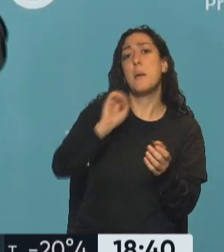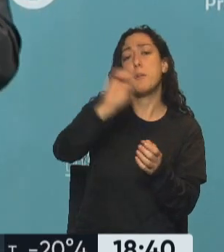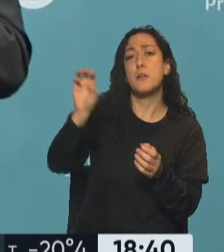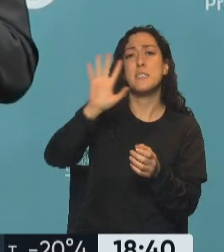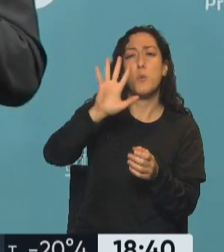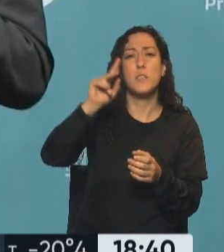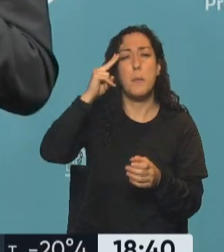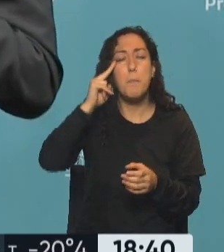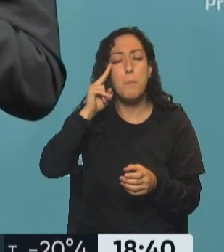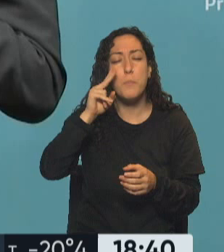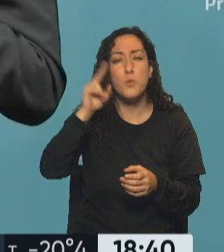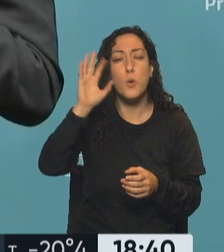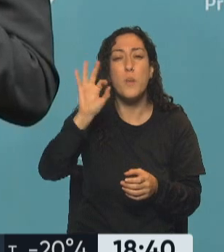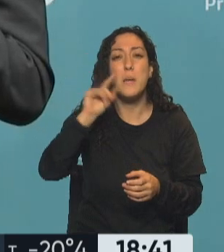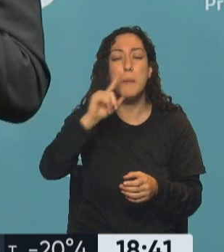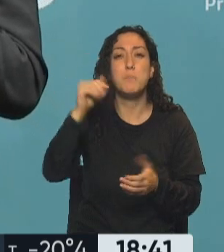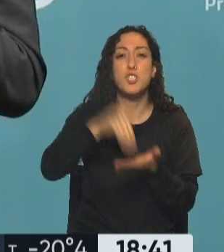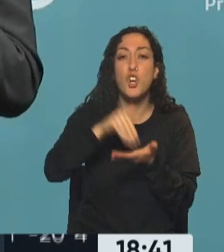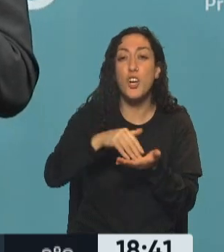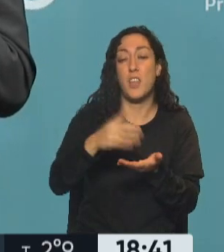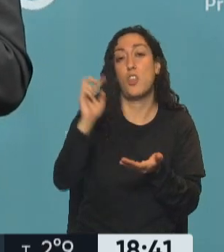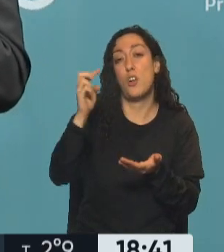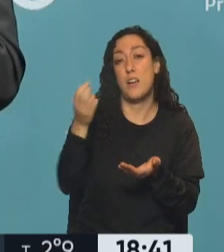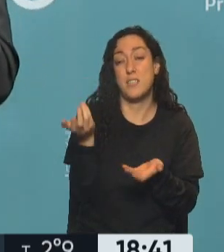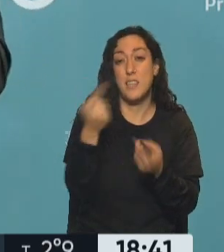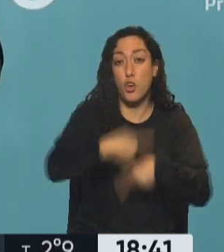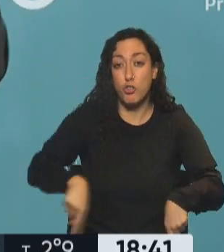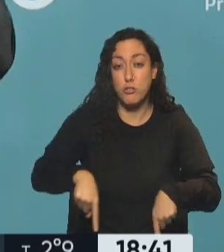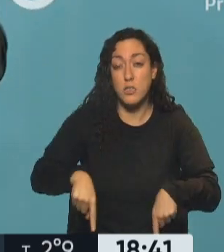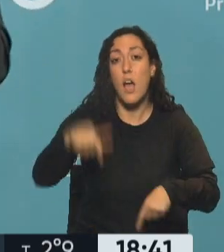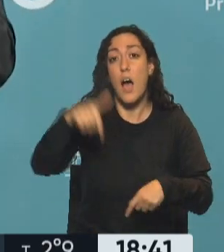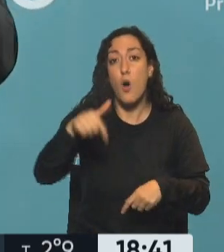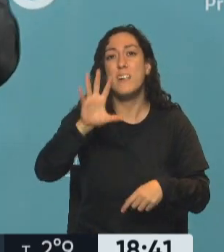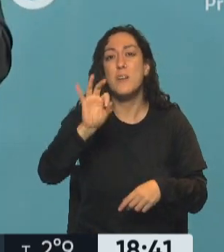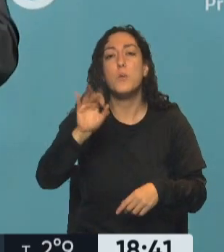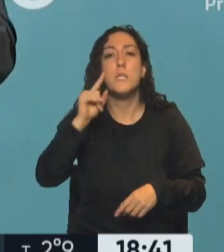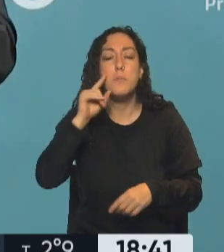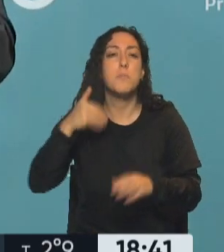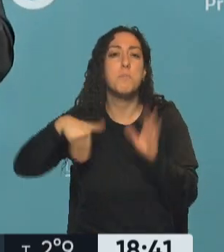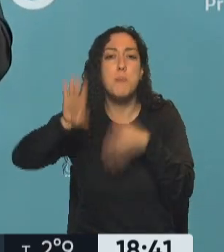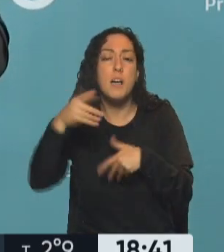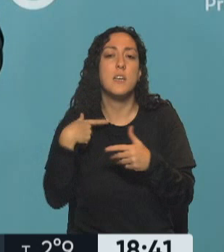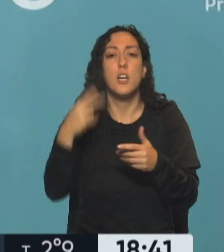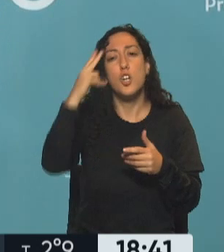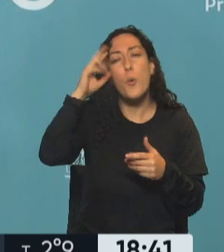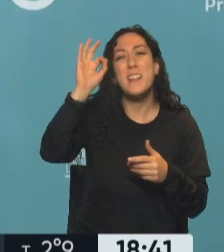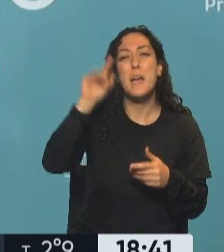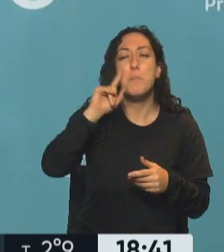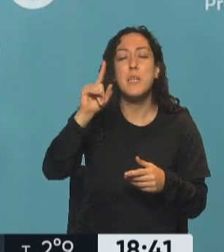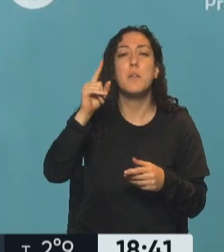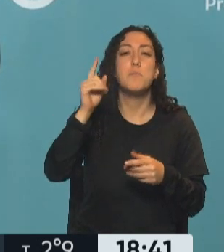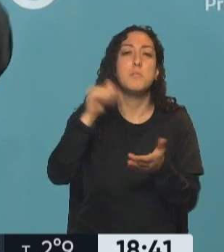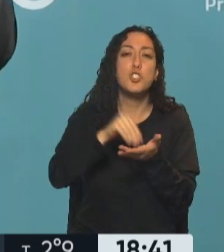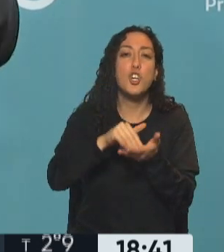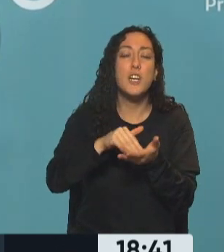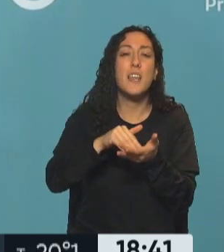de dólares de bienes. Hoy ya exporta más de 80.000 millones de dólares y proyectamos casi 90.000 millones de dólares de exportaciones de bienes para este